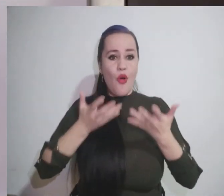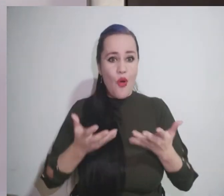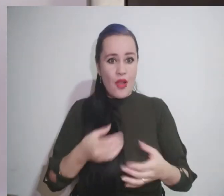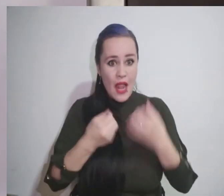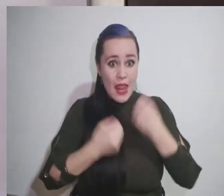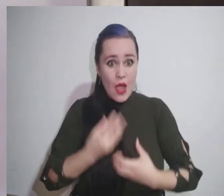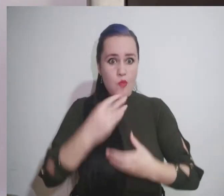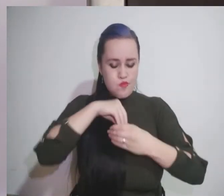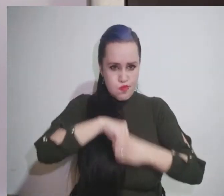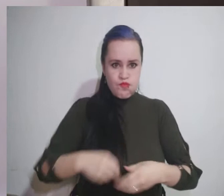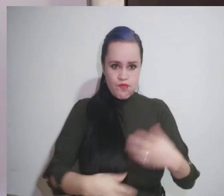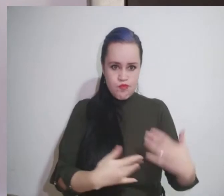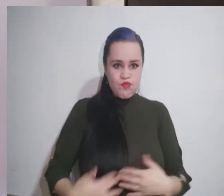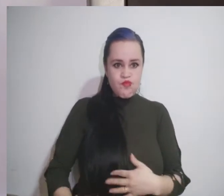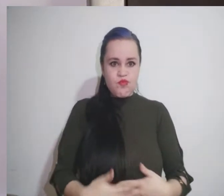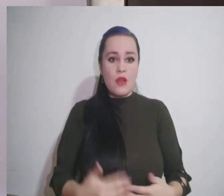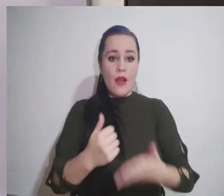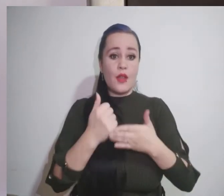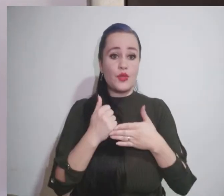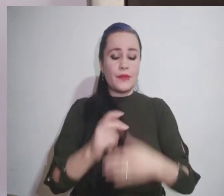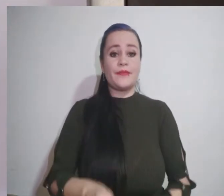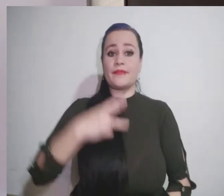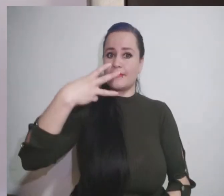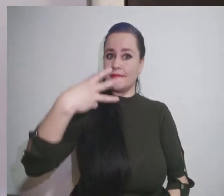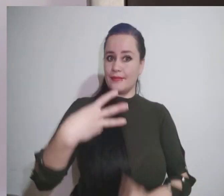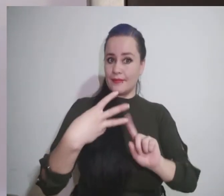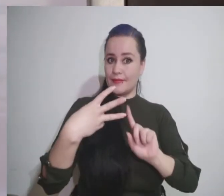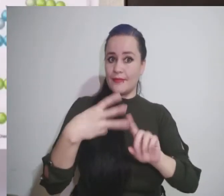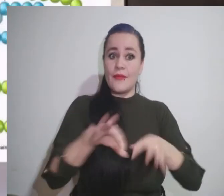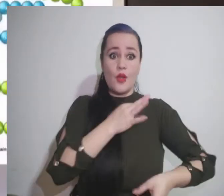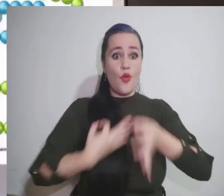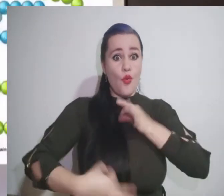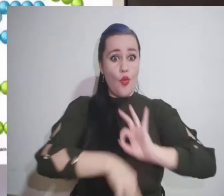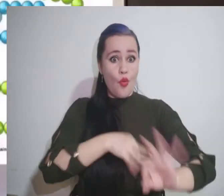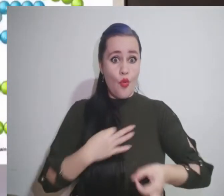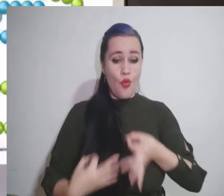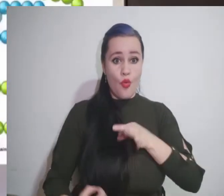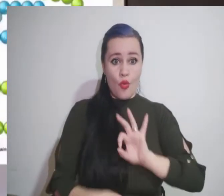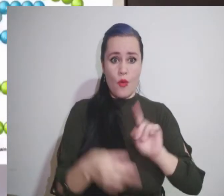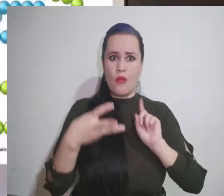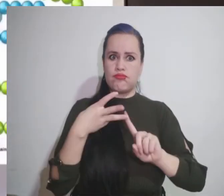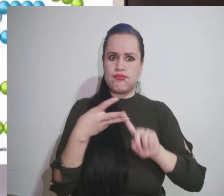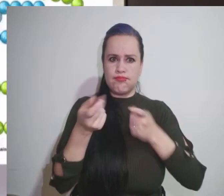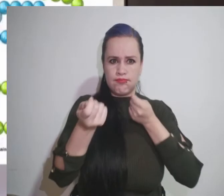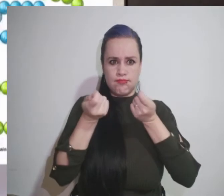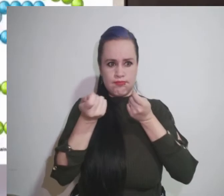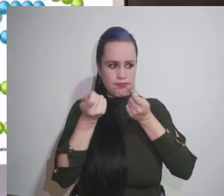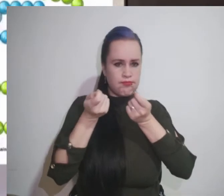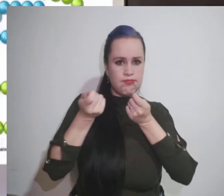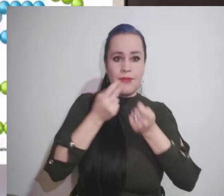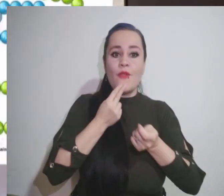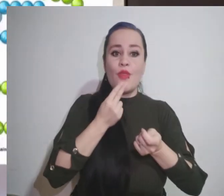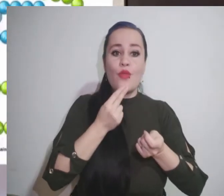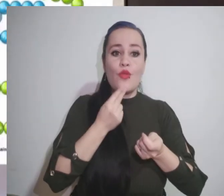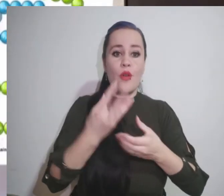otras proteínas que actúan como hormonas. Tal es el caso de la insulina, que es una hormona que nos ayuda a bajar los niveles